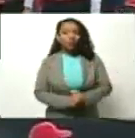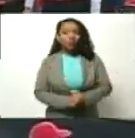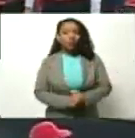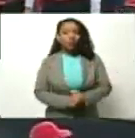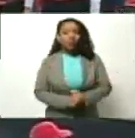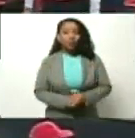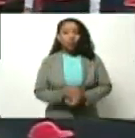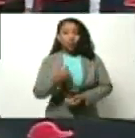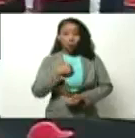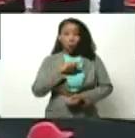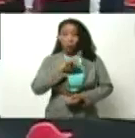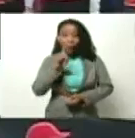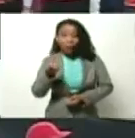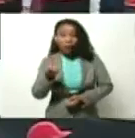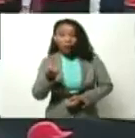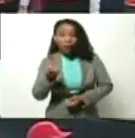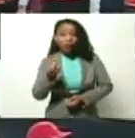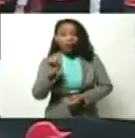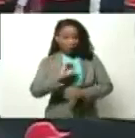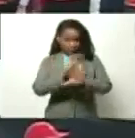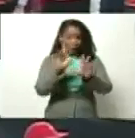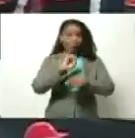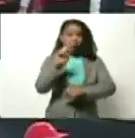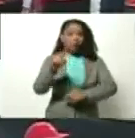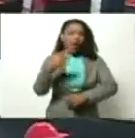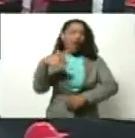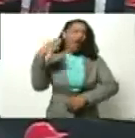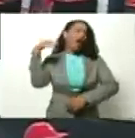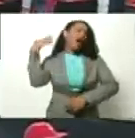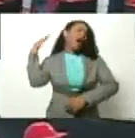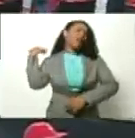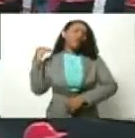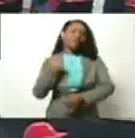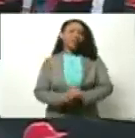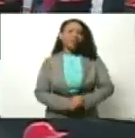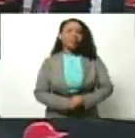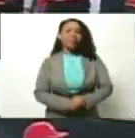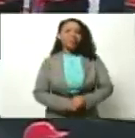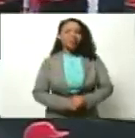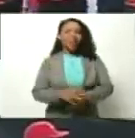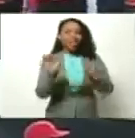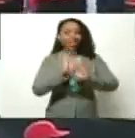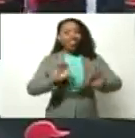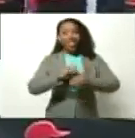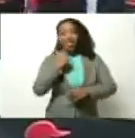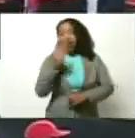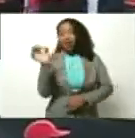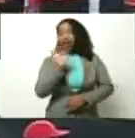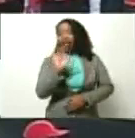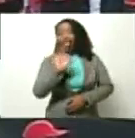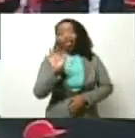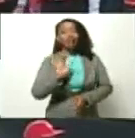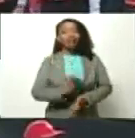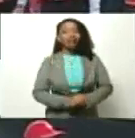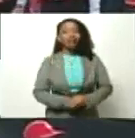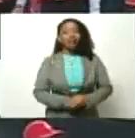no le pregunté Claro que pregunté hace rato y nadie dijo nada